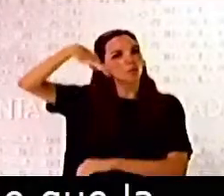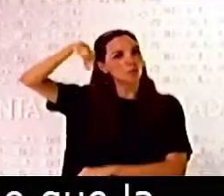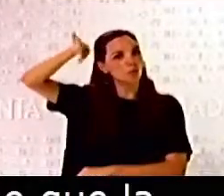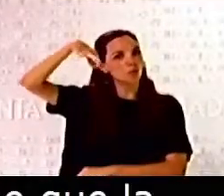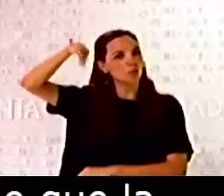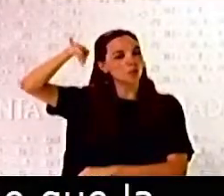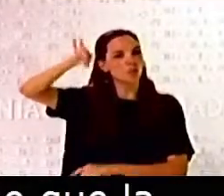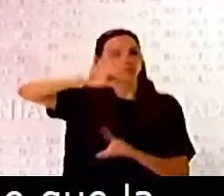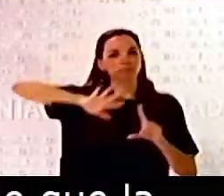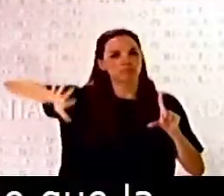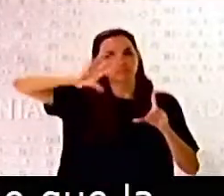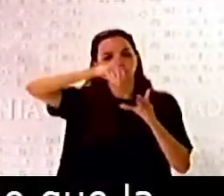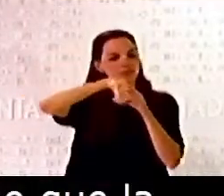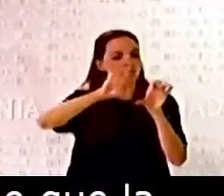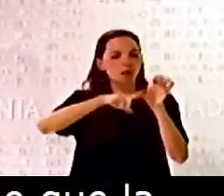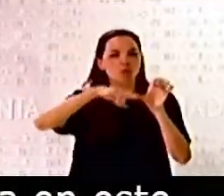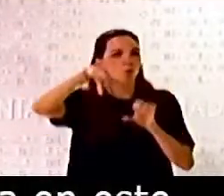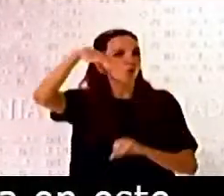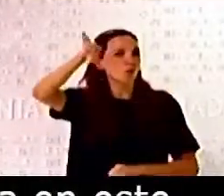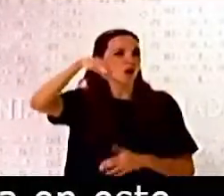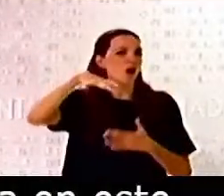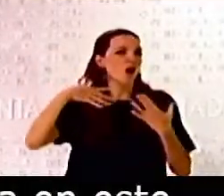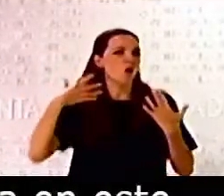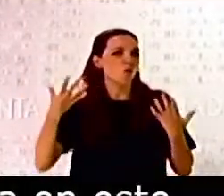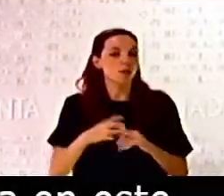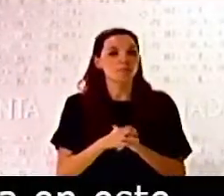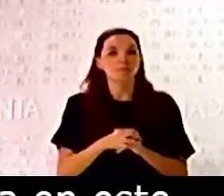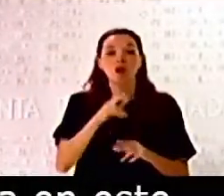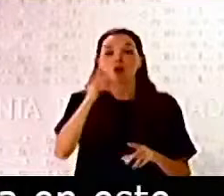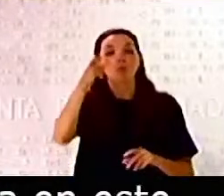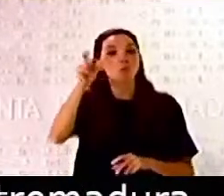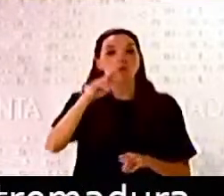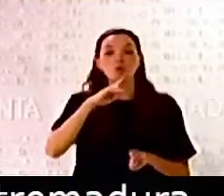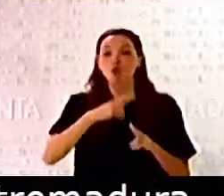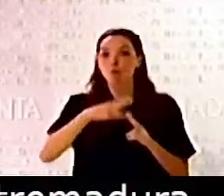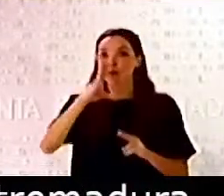Autónoma de Extremadura, que es la localidad de La Coronada,